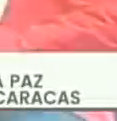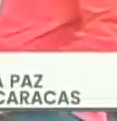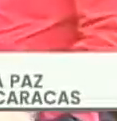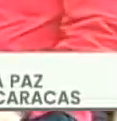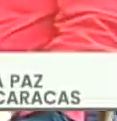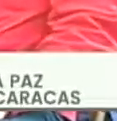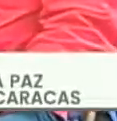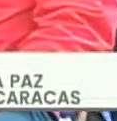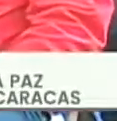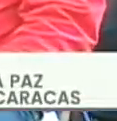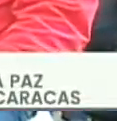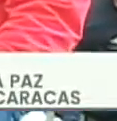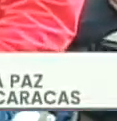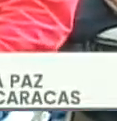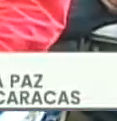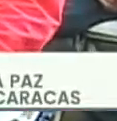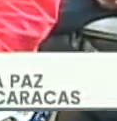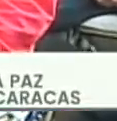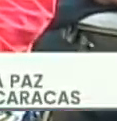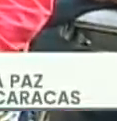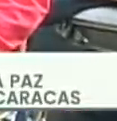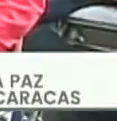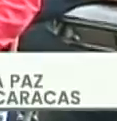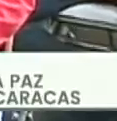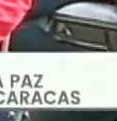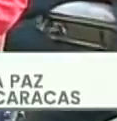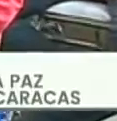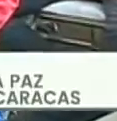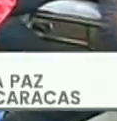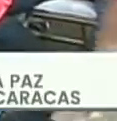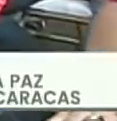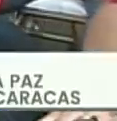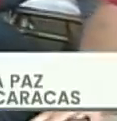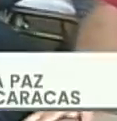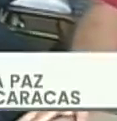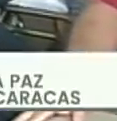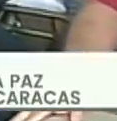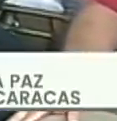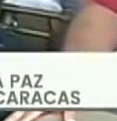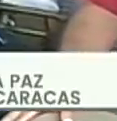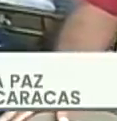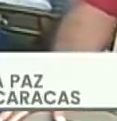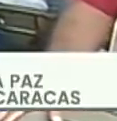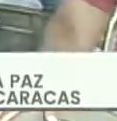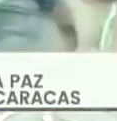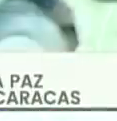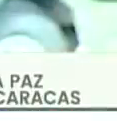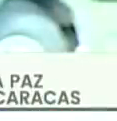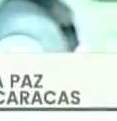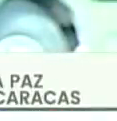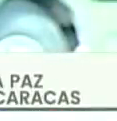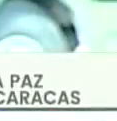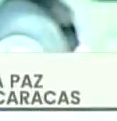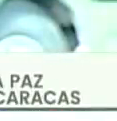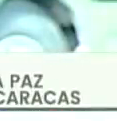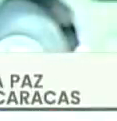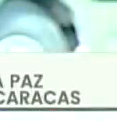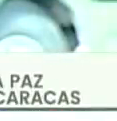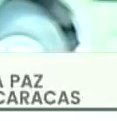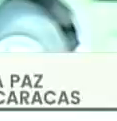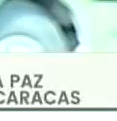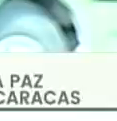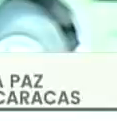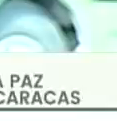que nos dijeran chofer de autobús, que nos dijeran metrobuseros, éramos operadores de transporte